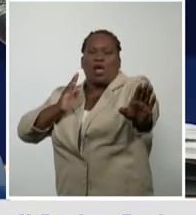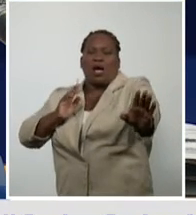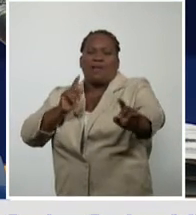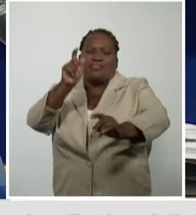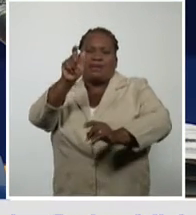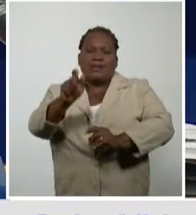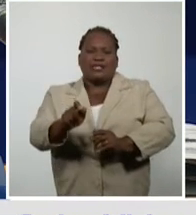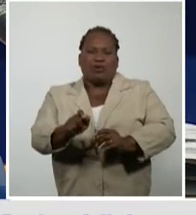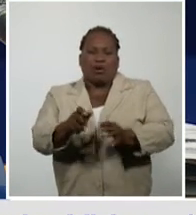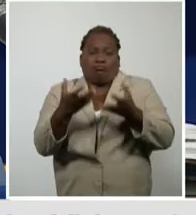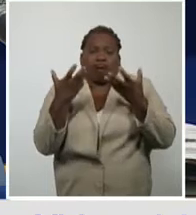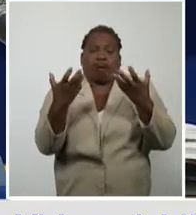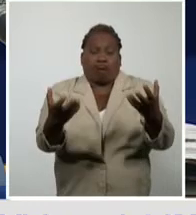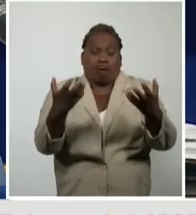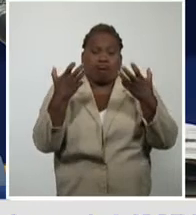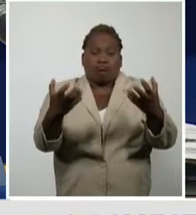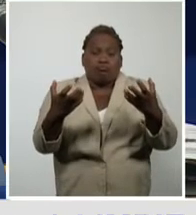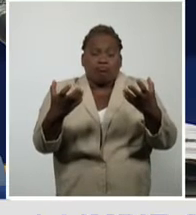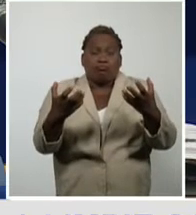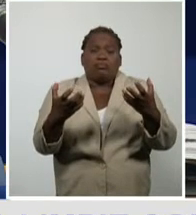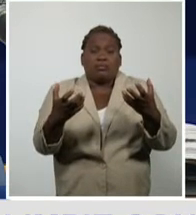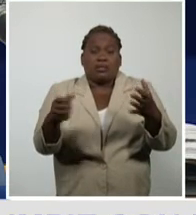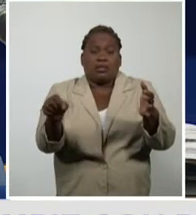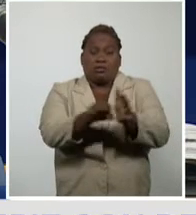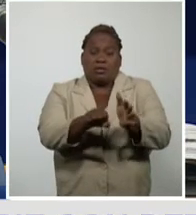eran importantes el día de ayer.